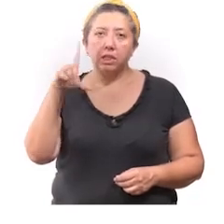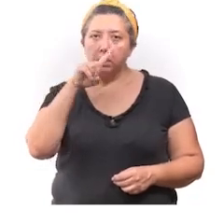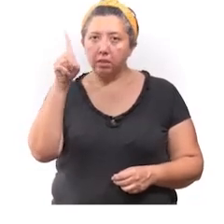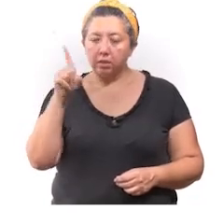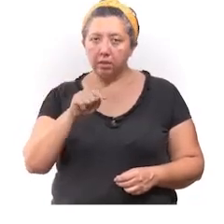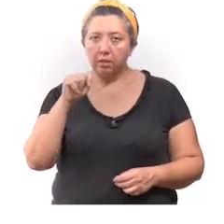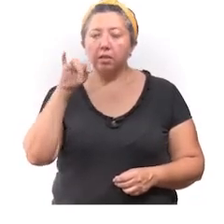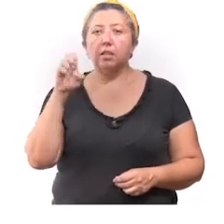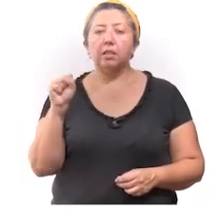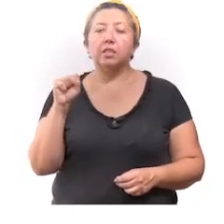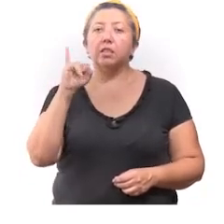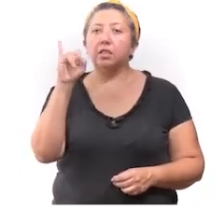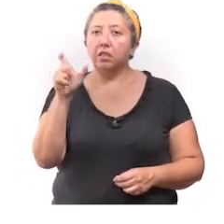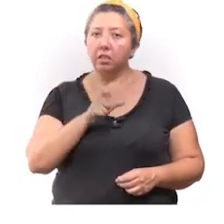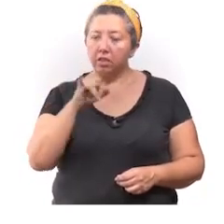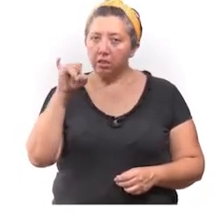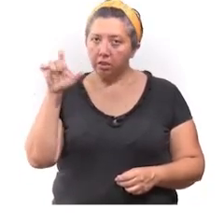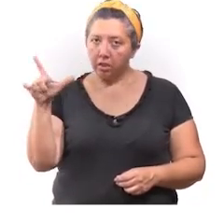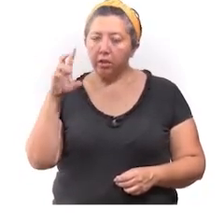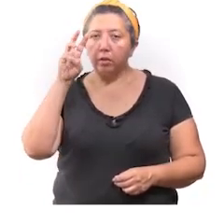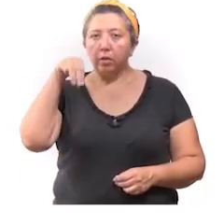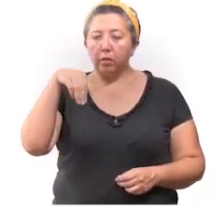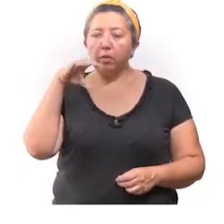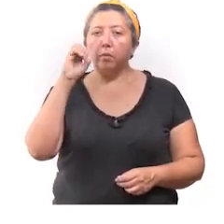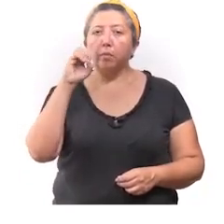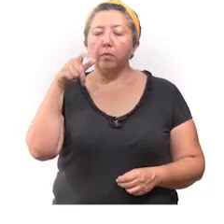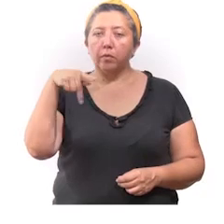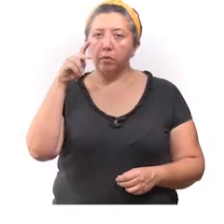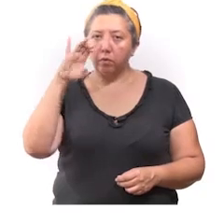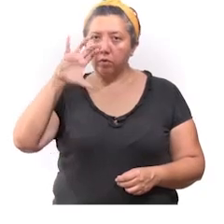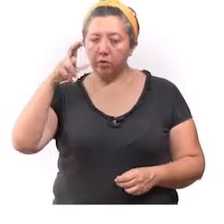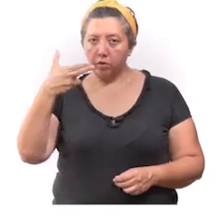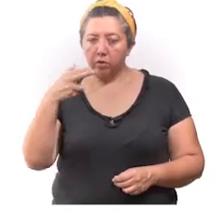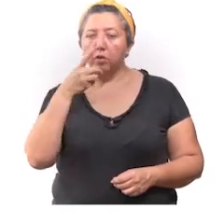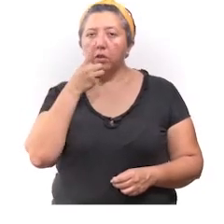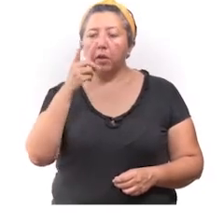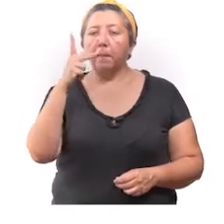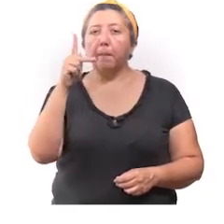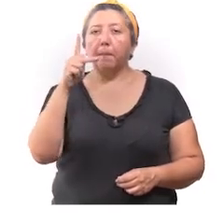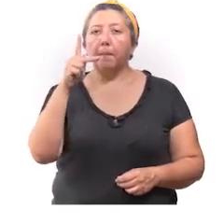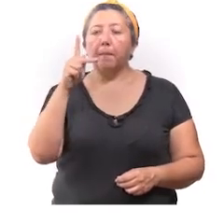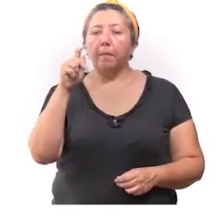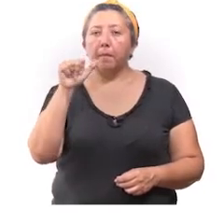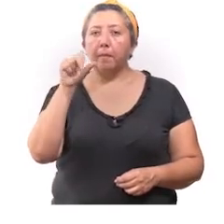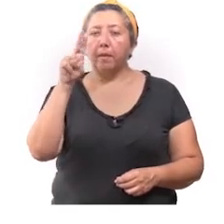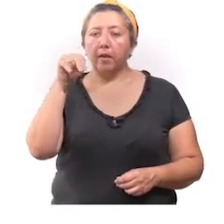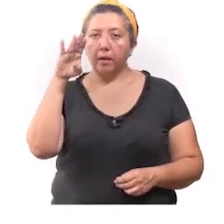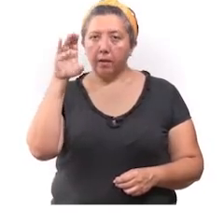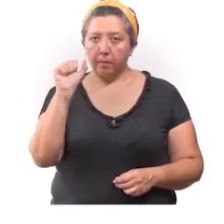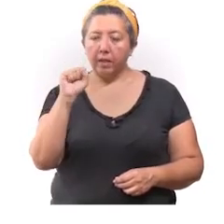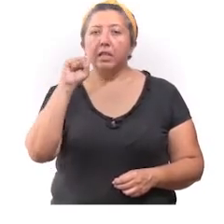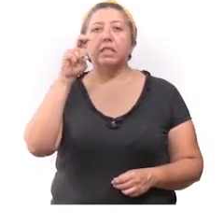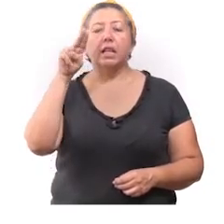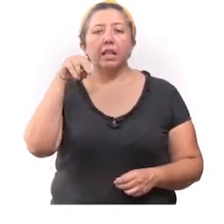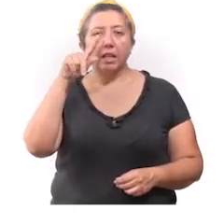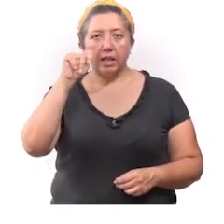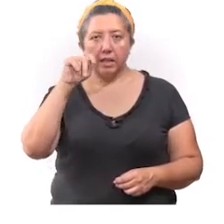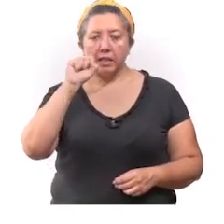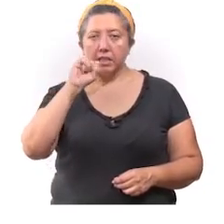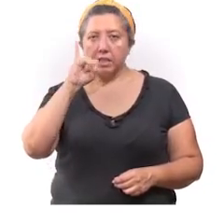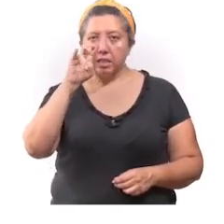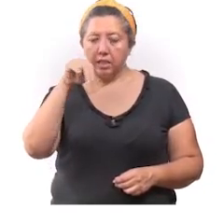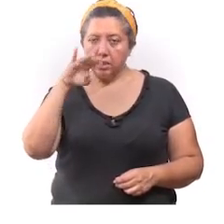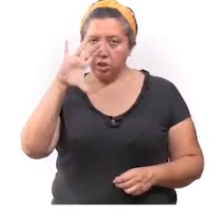Tzizantún, Citaz, Ixil, Copomá, Mocochá, Motul, Otzcuscap, Panabá, Sanacat,